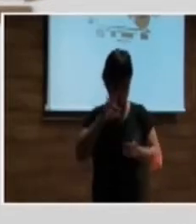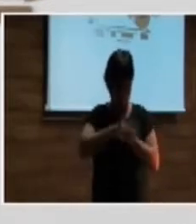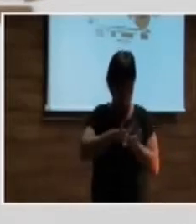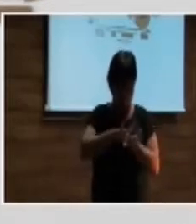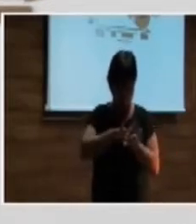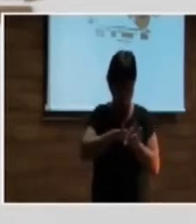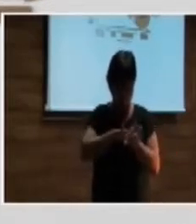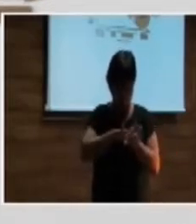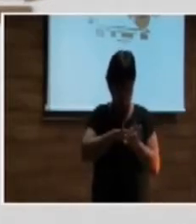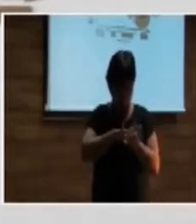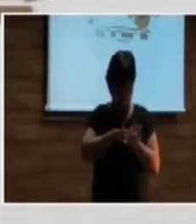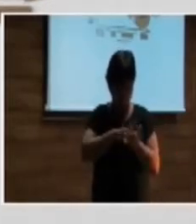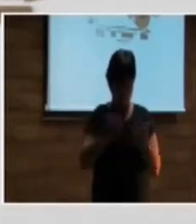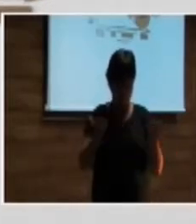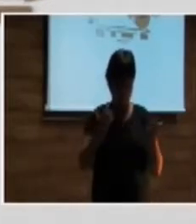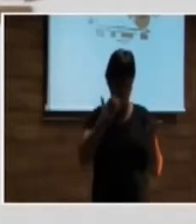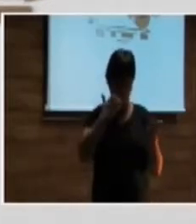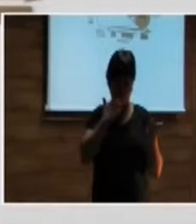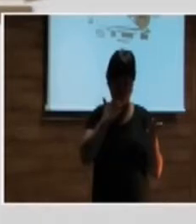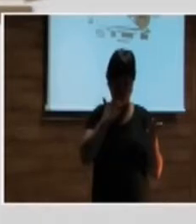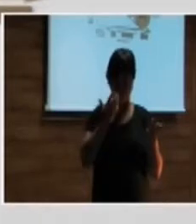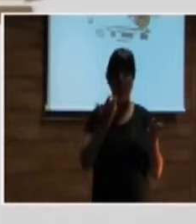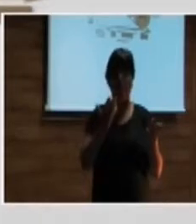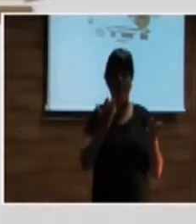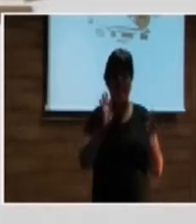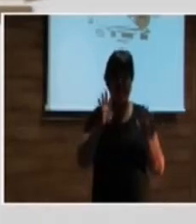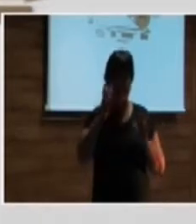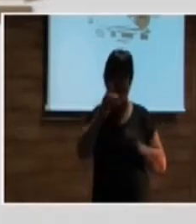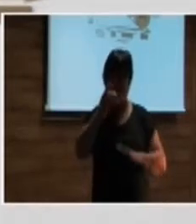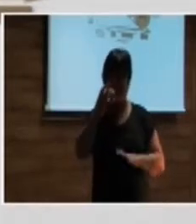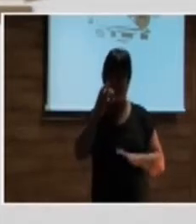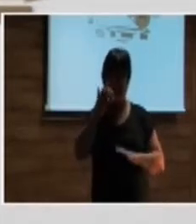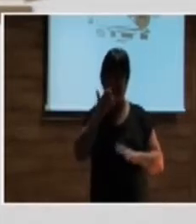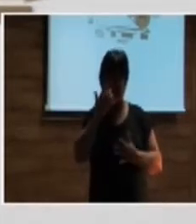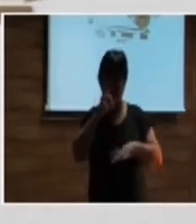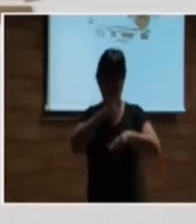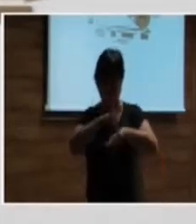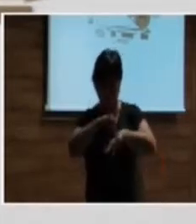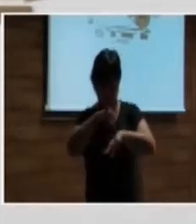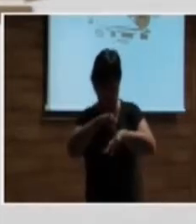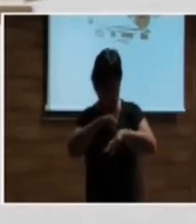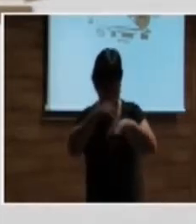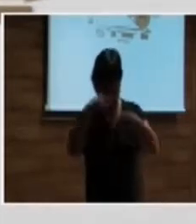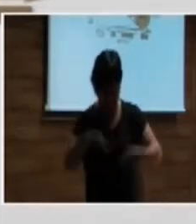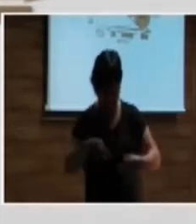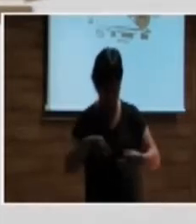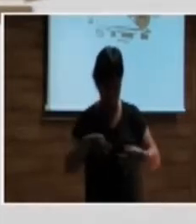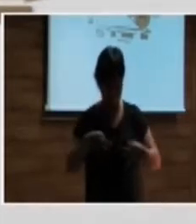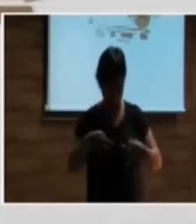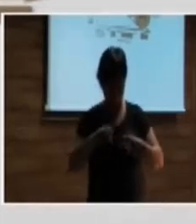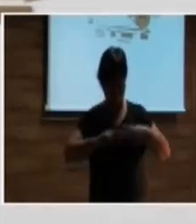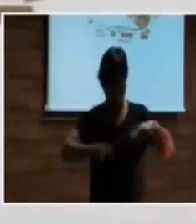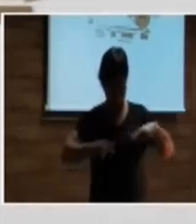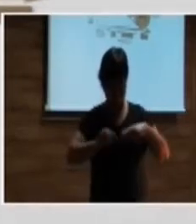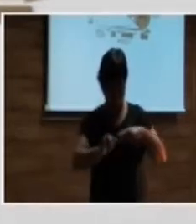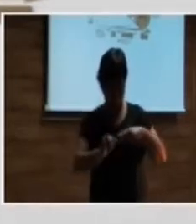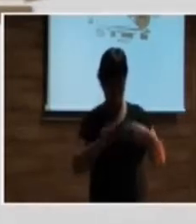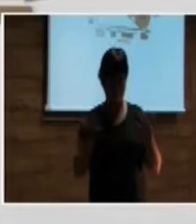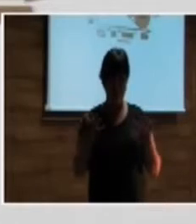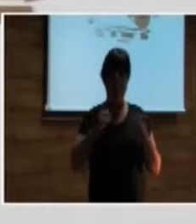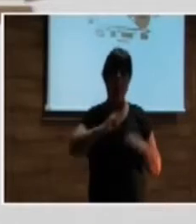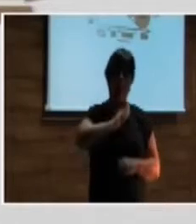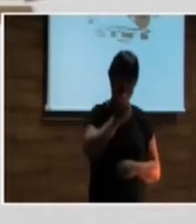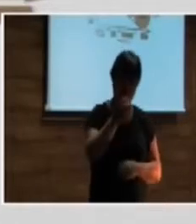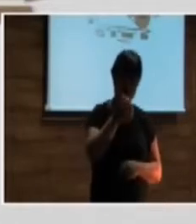amiloide, cuando son muy raros, pero cuando se produce la enfermedad sí o sí, son genes mendelianos. Y del otro punto, los genes